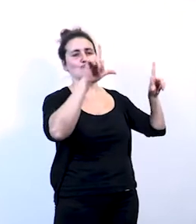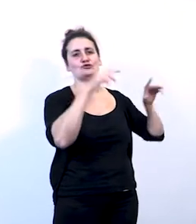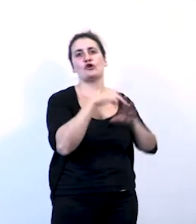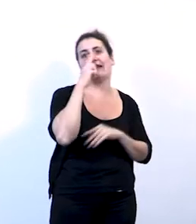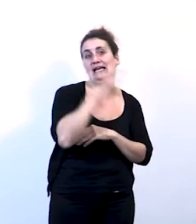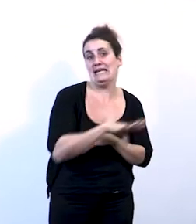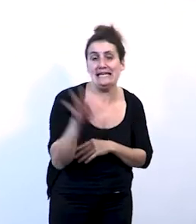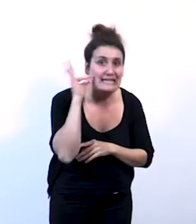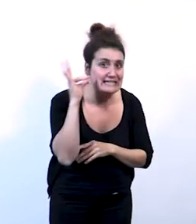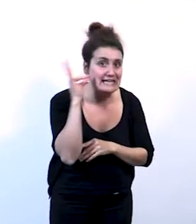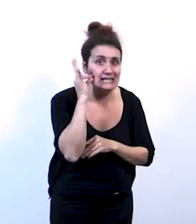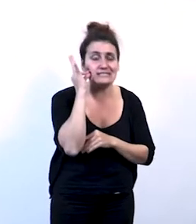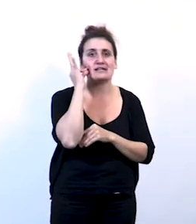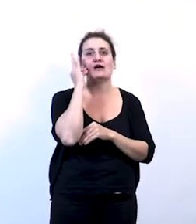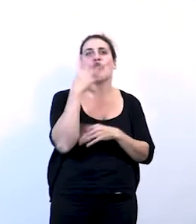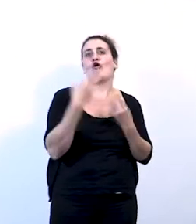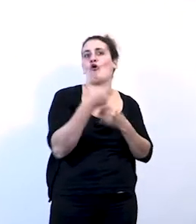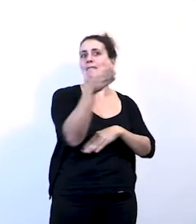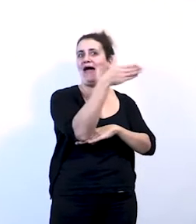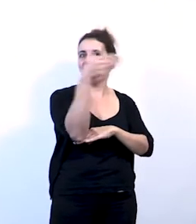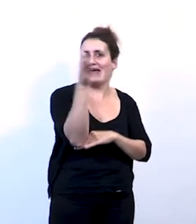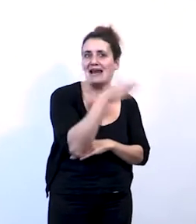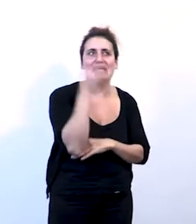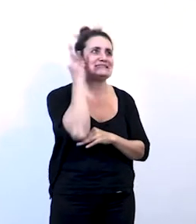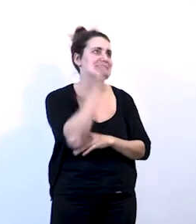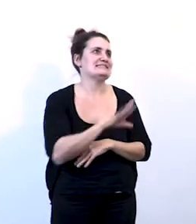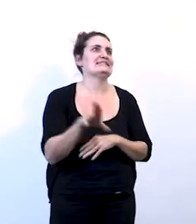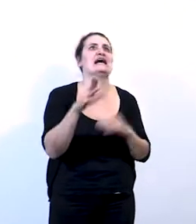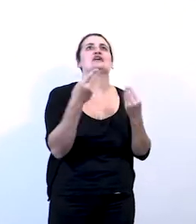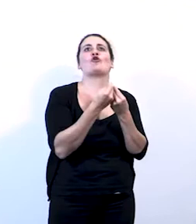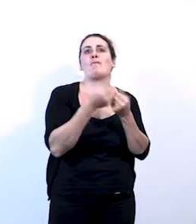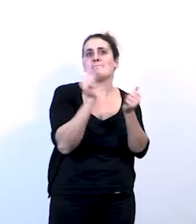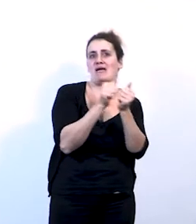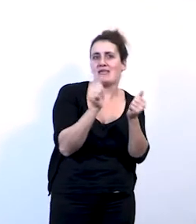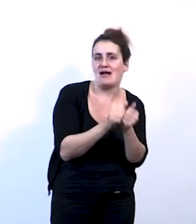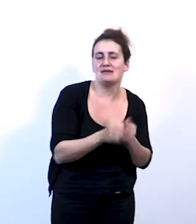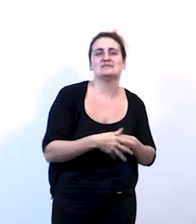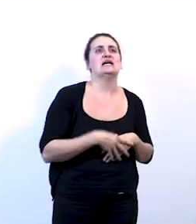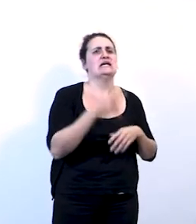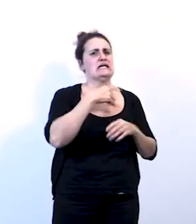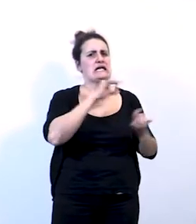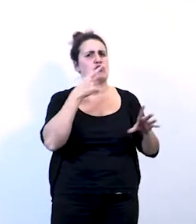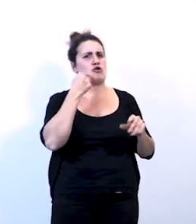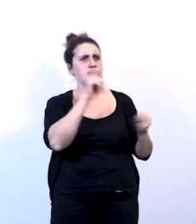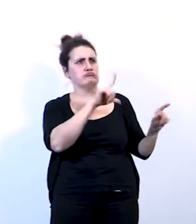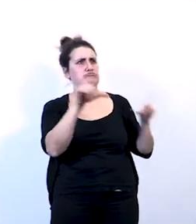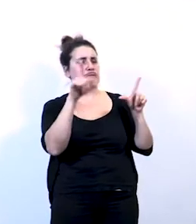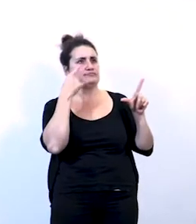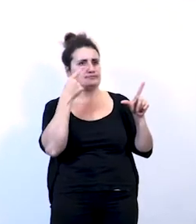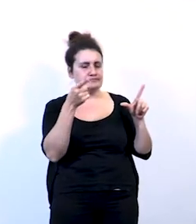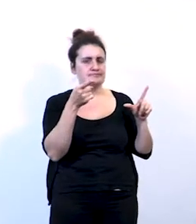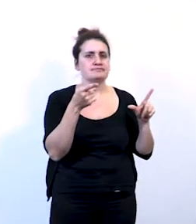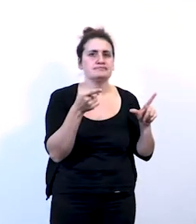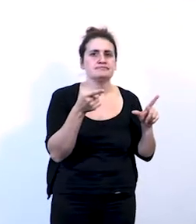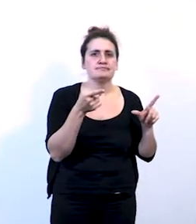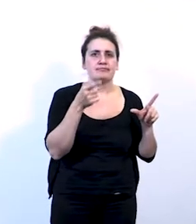niñas, niñas con banderas, de niñas con piedras, y claro, yo quiero a esas niñas también, precisamente, pues